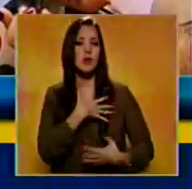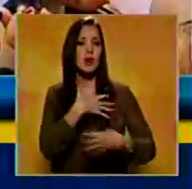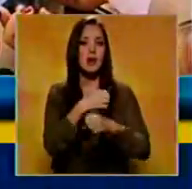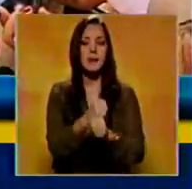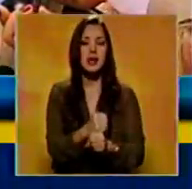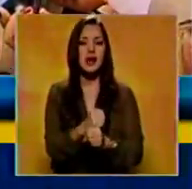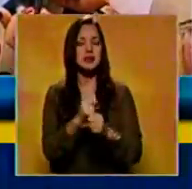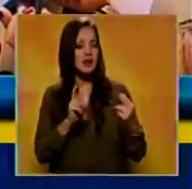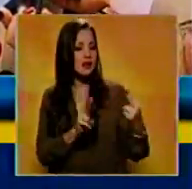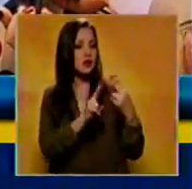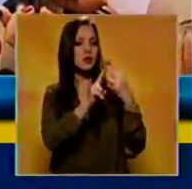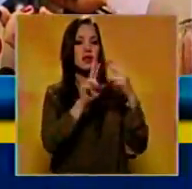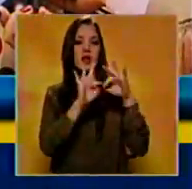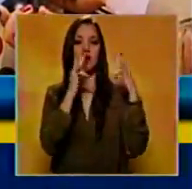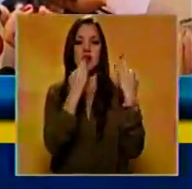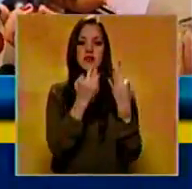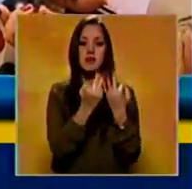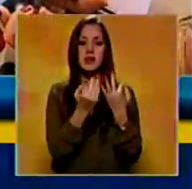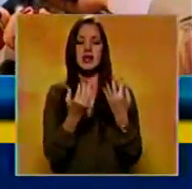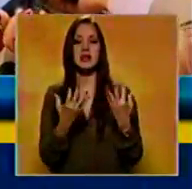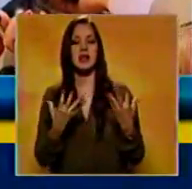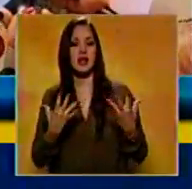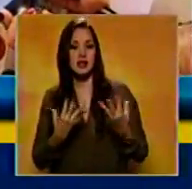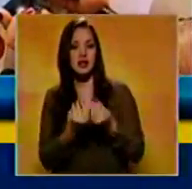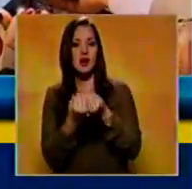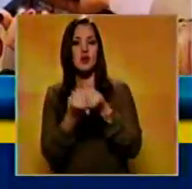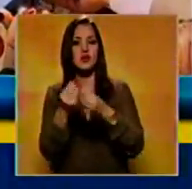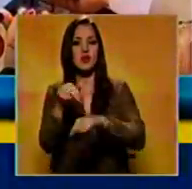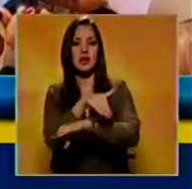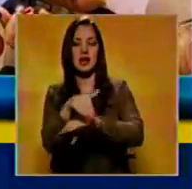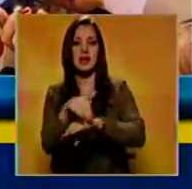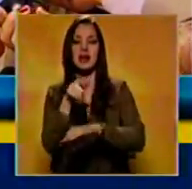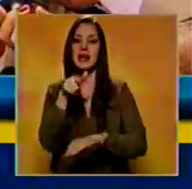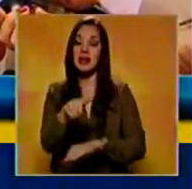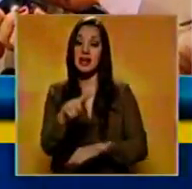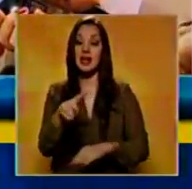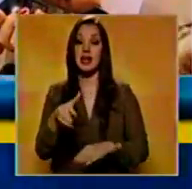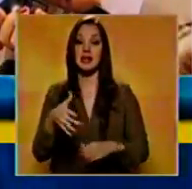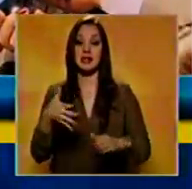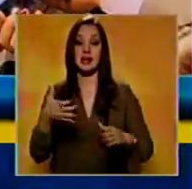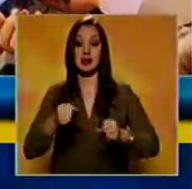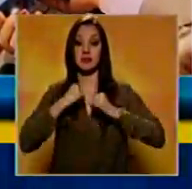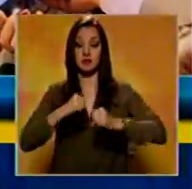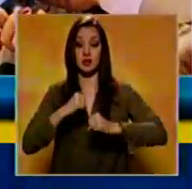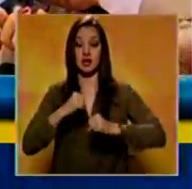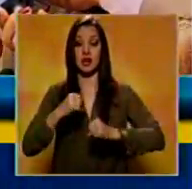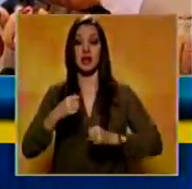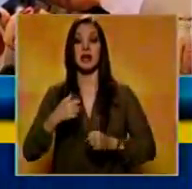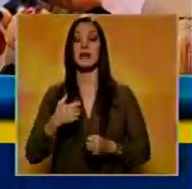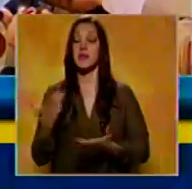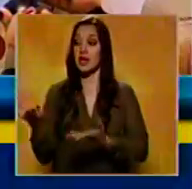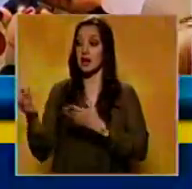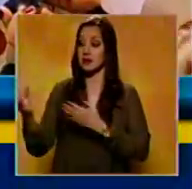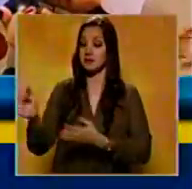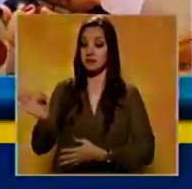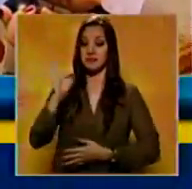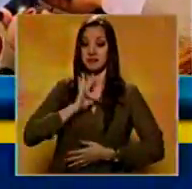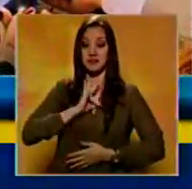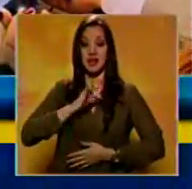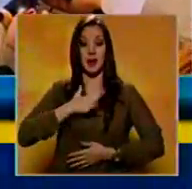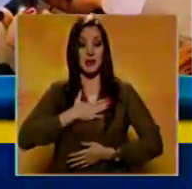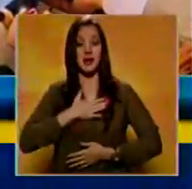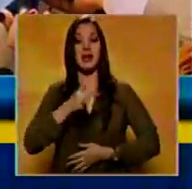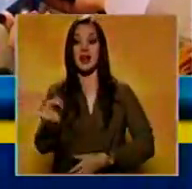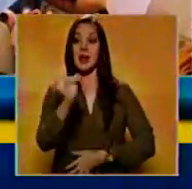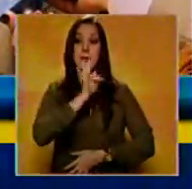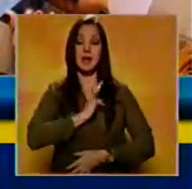de poder estar en la calle. Y esa fortaleza que él ha tenido y que me transmite a mí, le transmite hoy a nuestra familia,